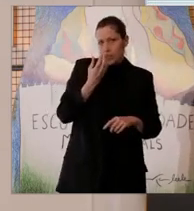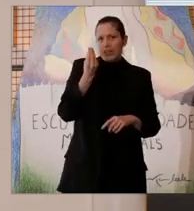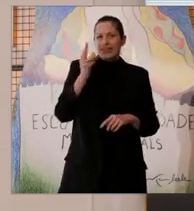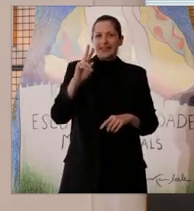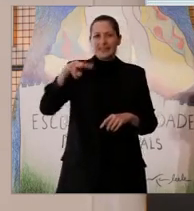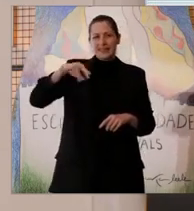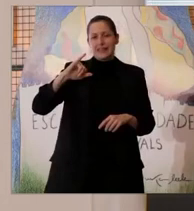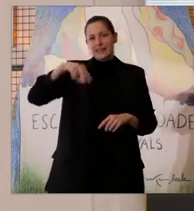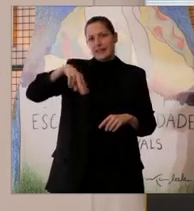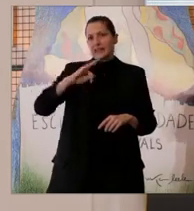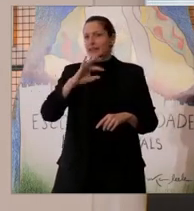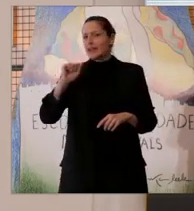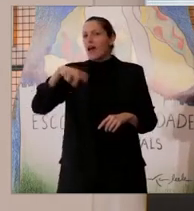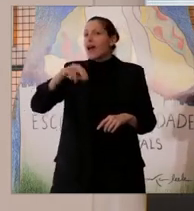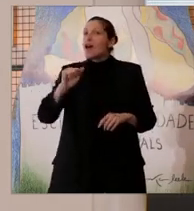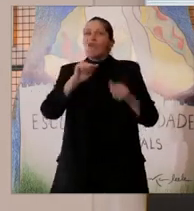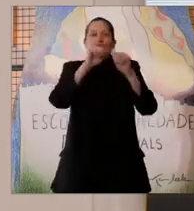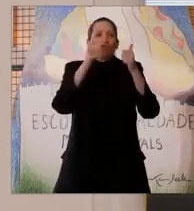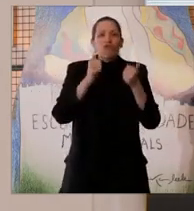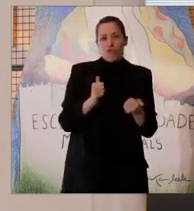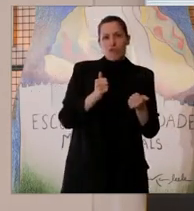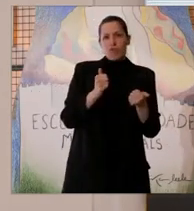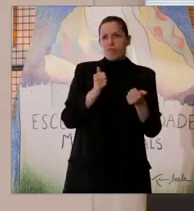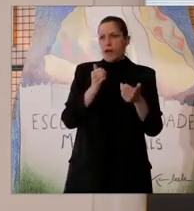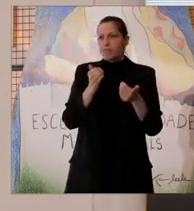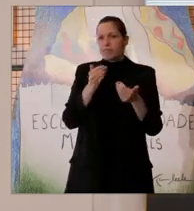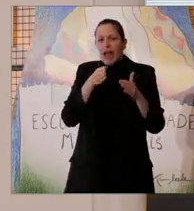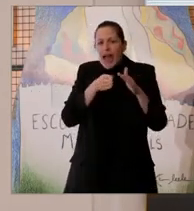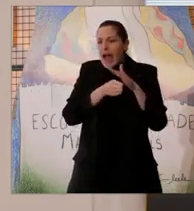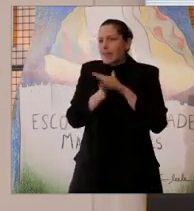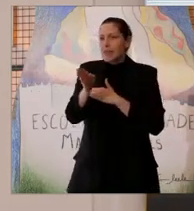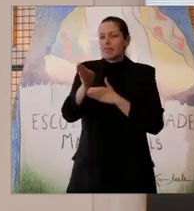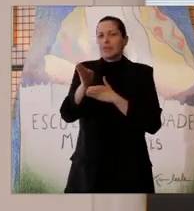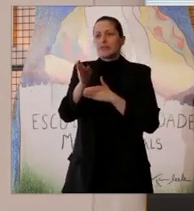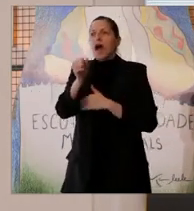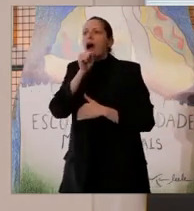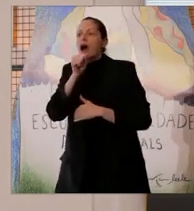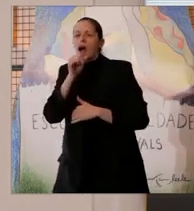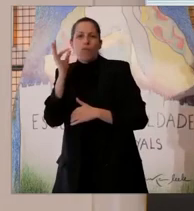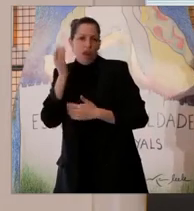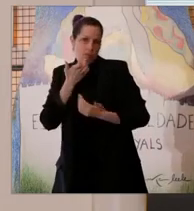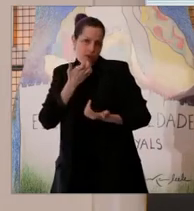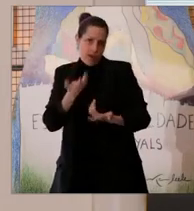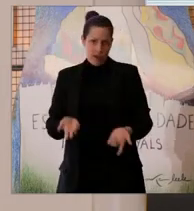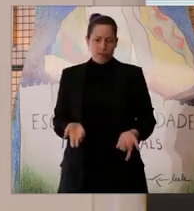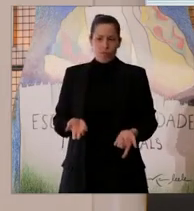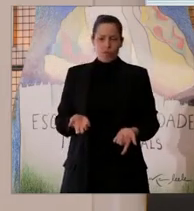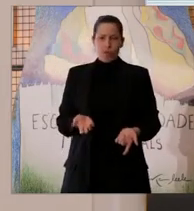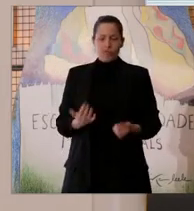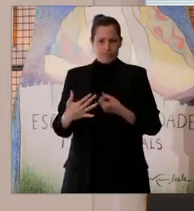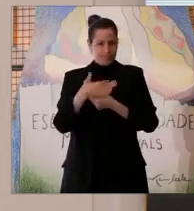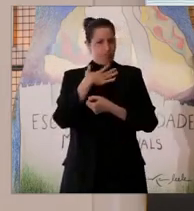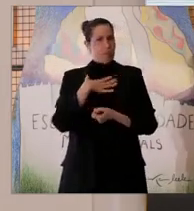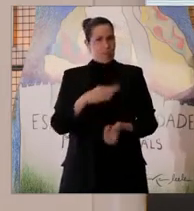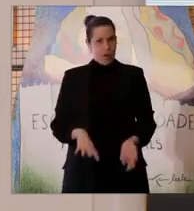a mi abuela y que mi abuela se piense de gente dos veces feministas sí Y quizás de